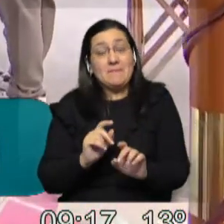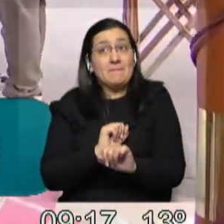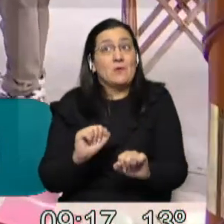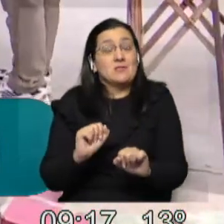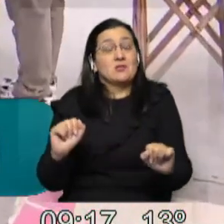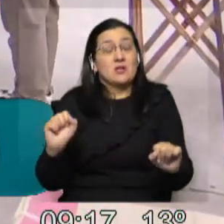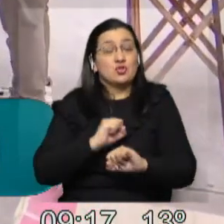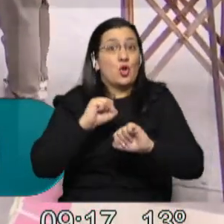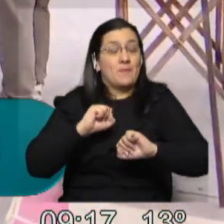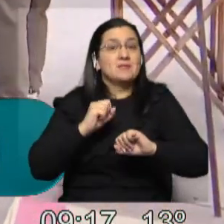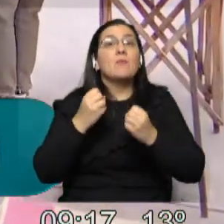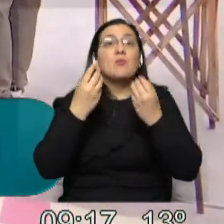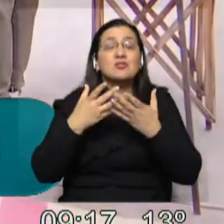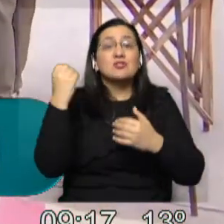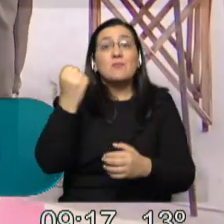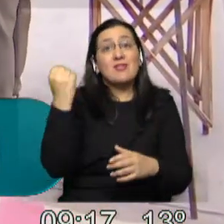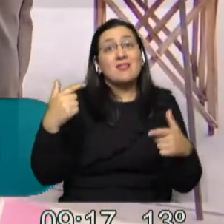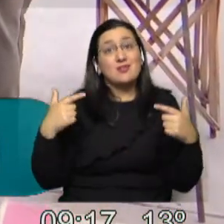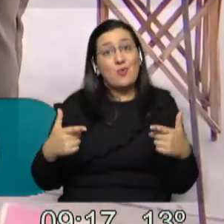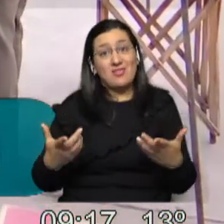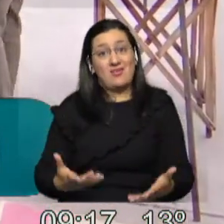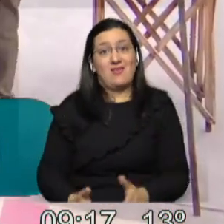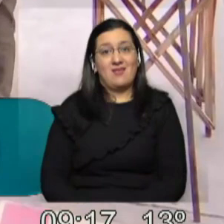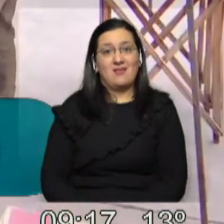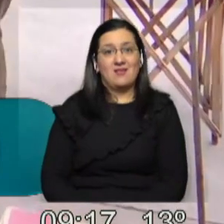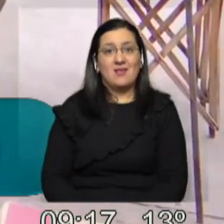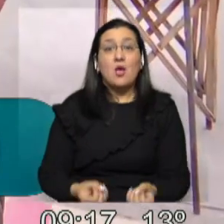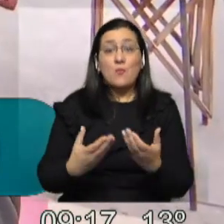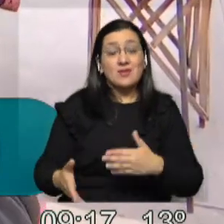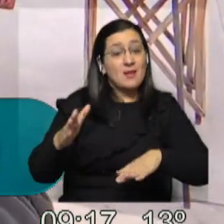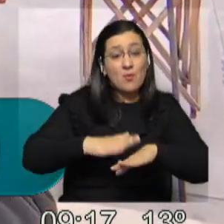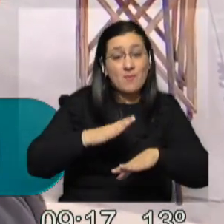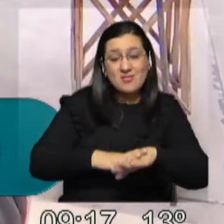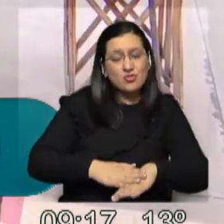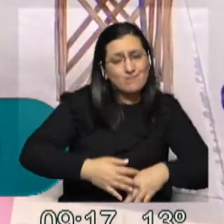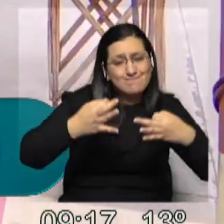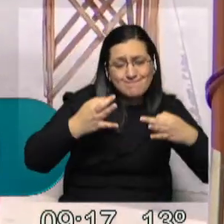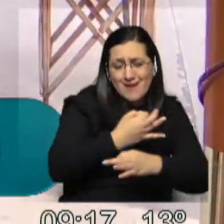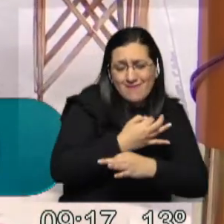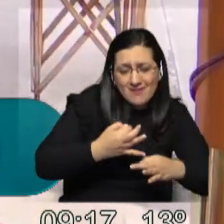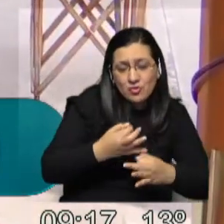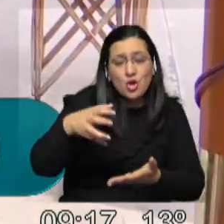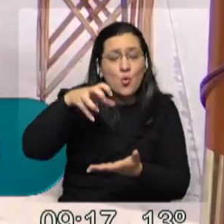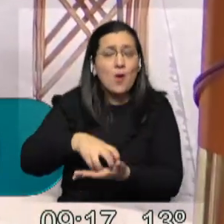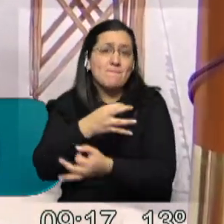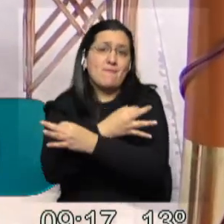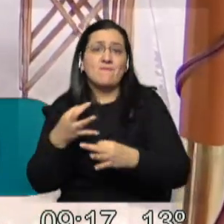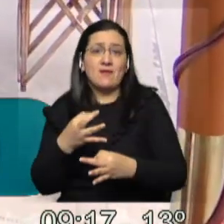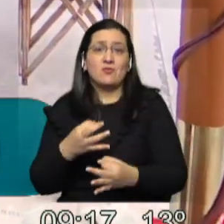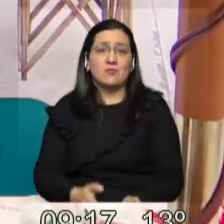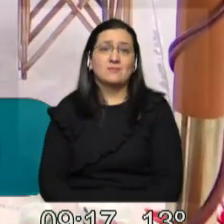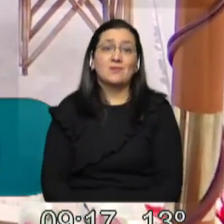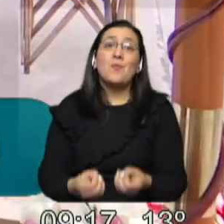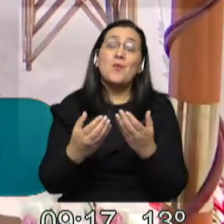venir, ¿no? Por eso el factor suerte en la vida es todo. Claro, bueno. Estar en el momento indicado, en el lugar indicado, es lo que más vale y cuenta en la vida.